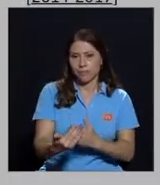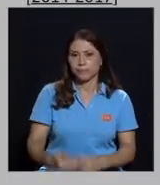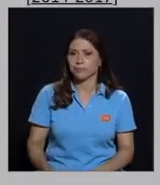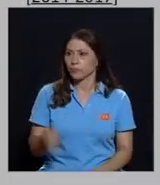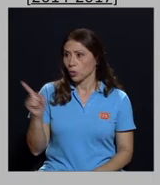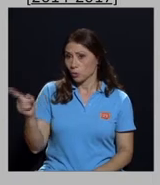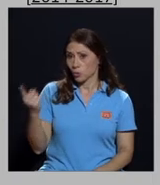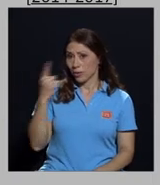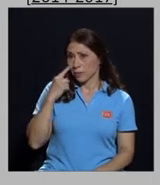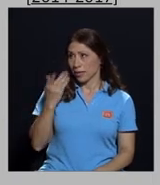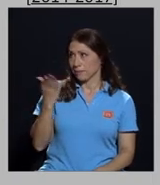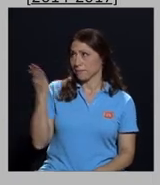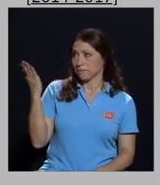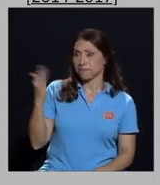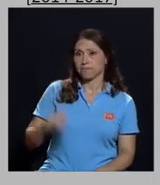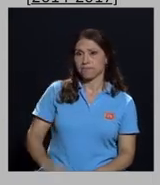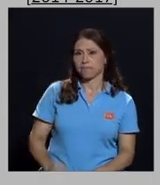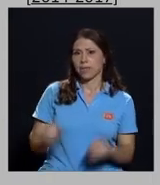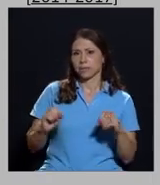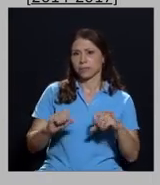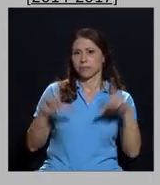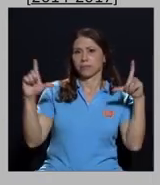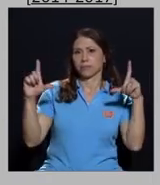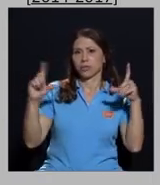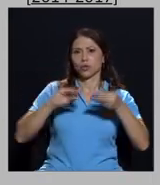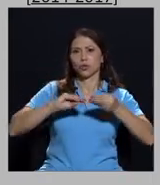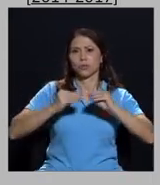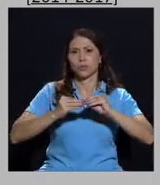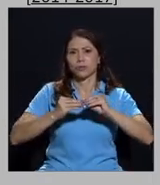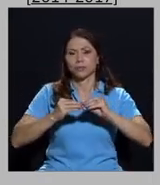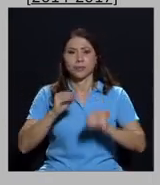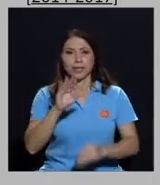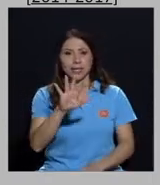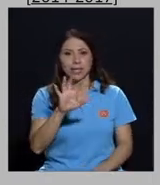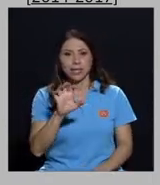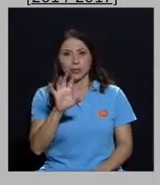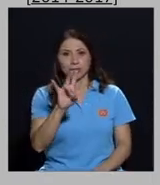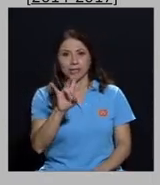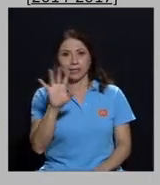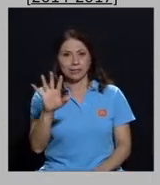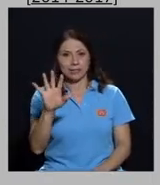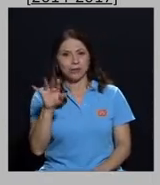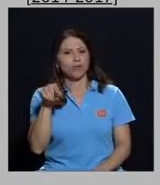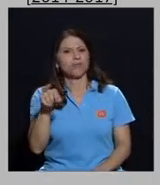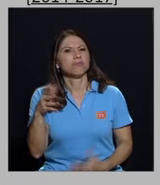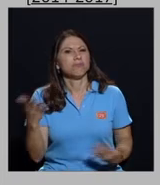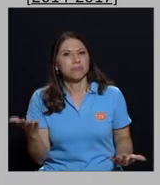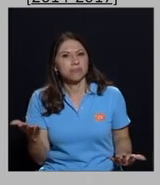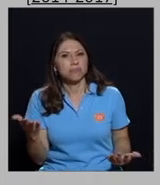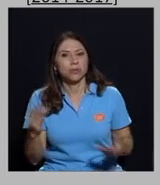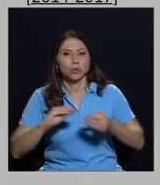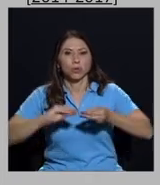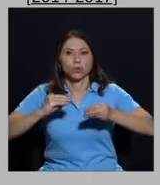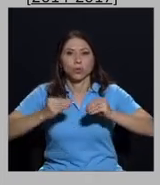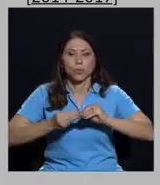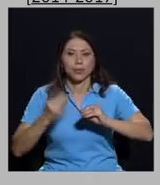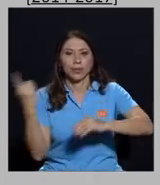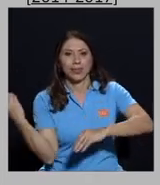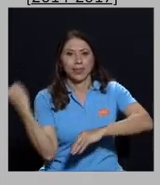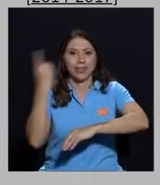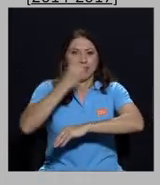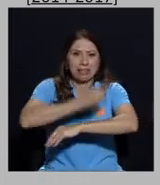ustedes ven en pantalla son dos números 575 575 son el número de días en